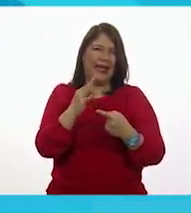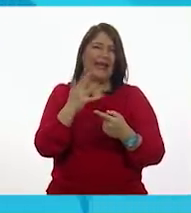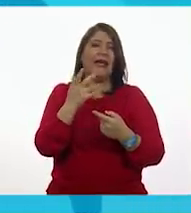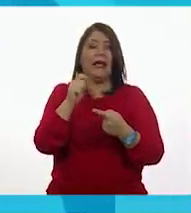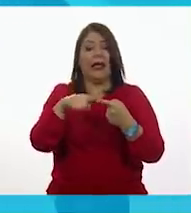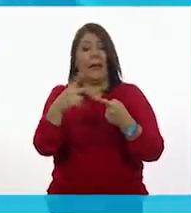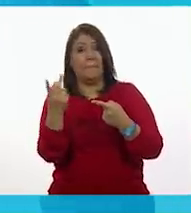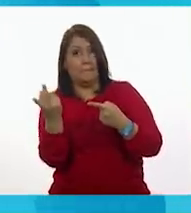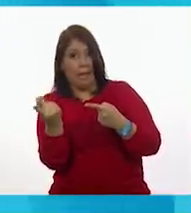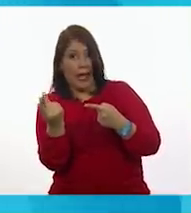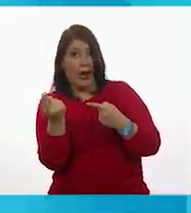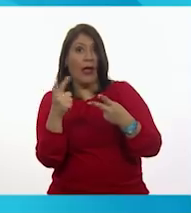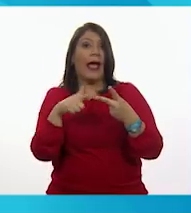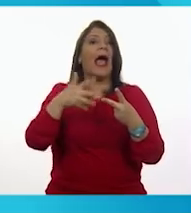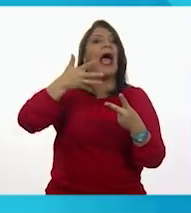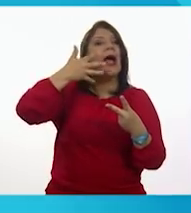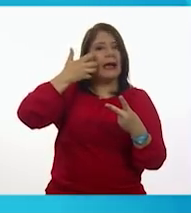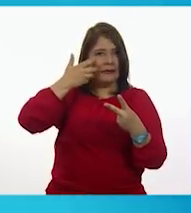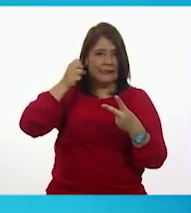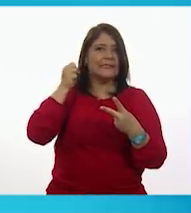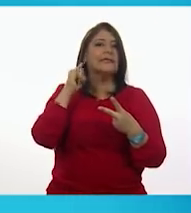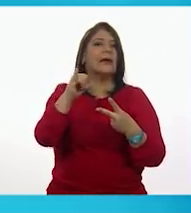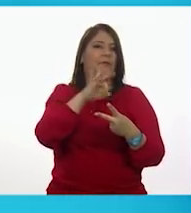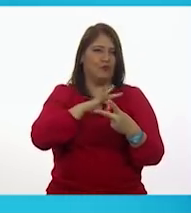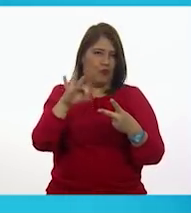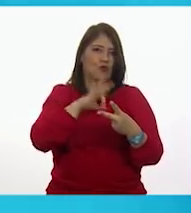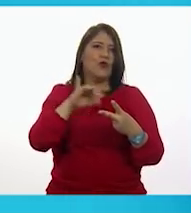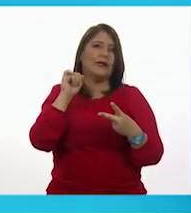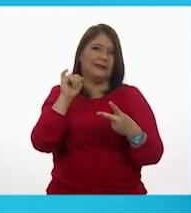los perros y los gatos.